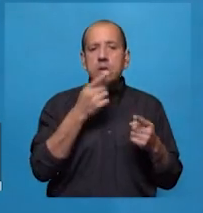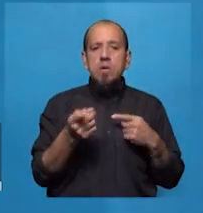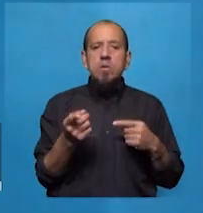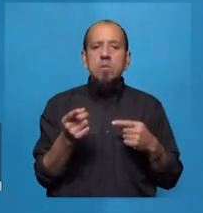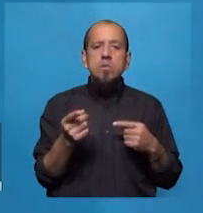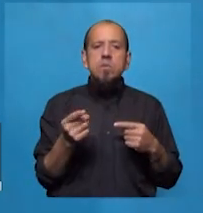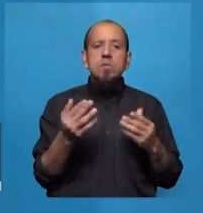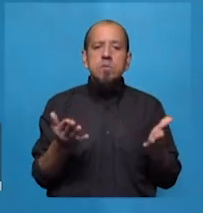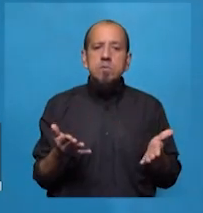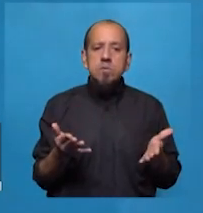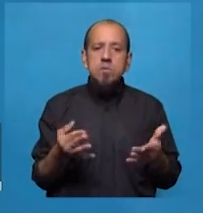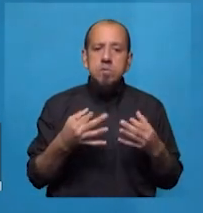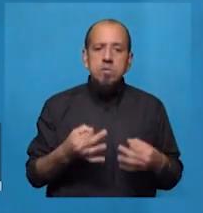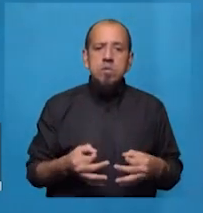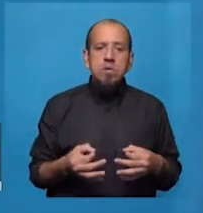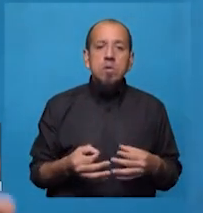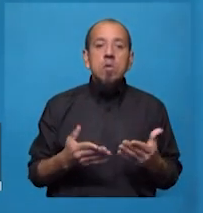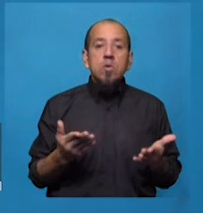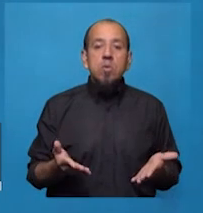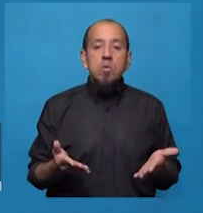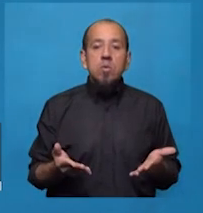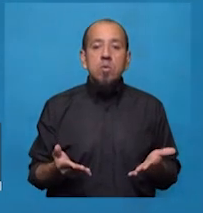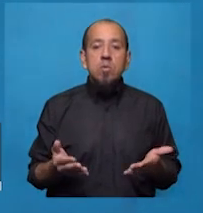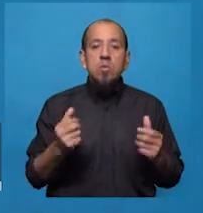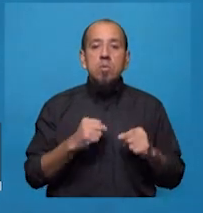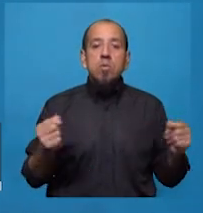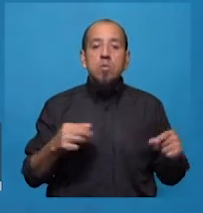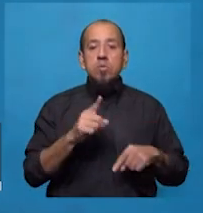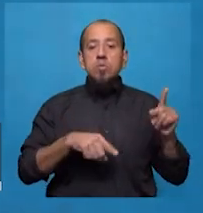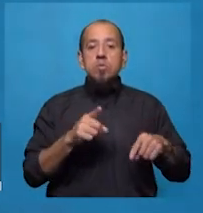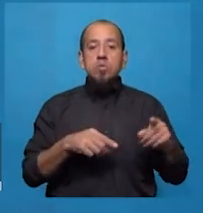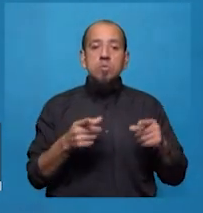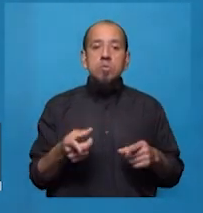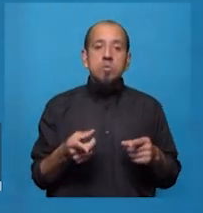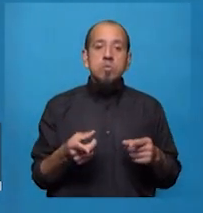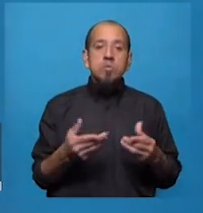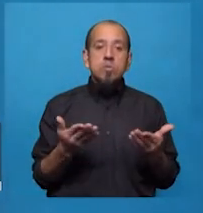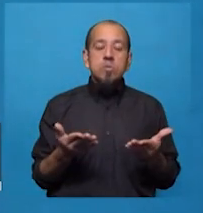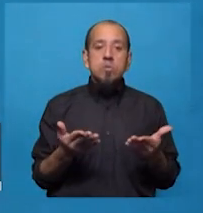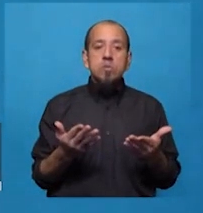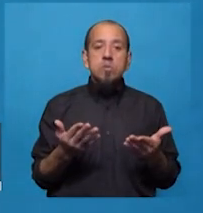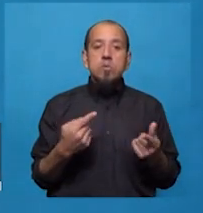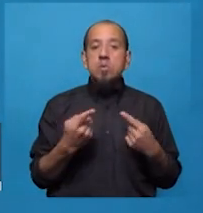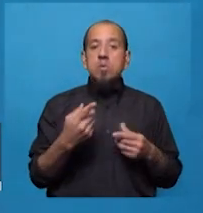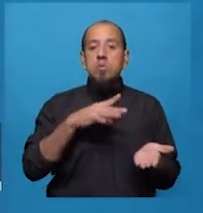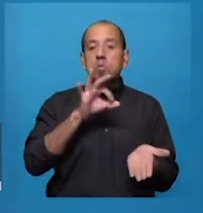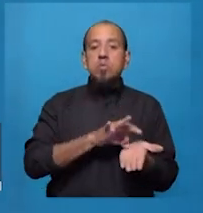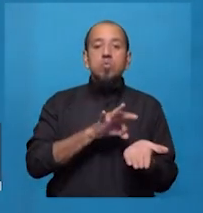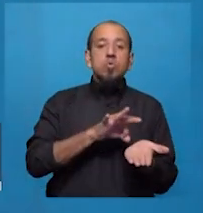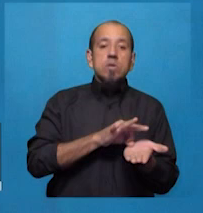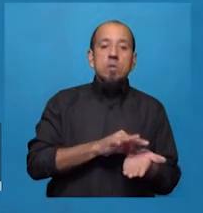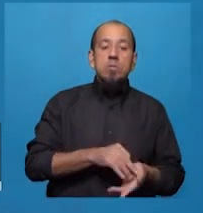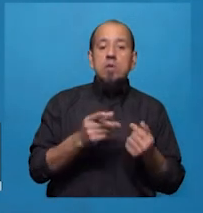yo la verdad que no no me entra en la cabeza Cómo podríamos gestionar tanta cantidad de gente en un sistema que está